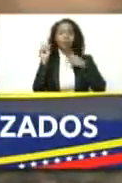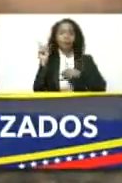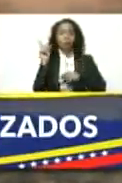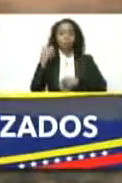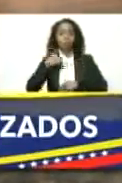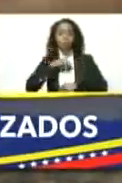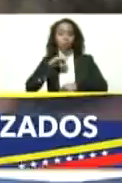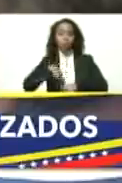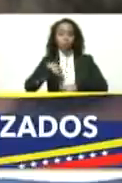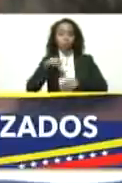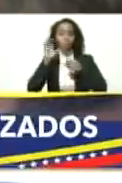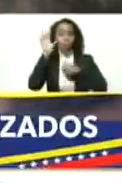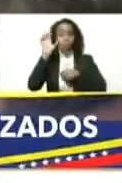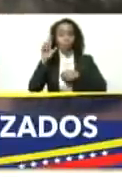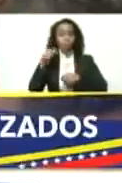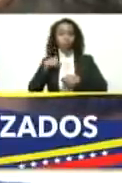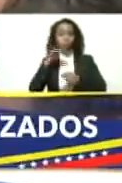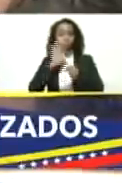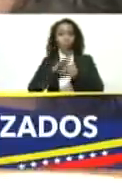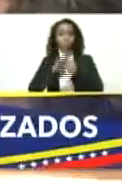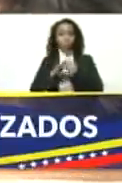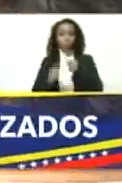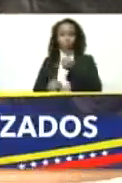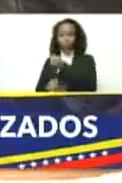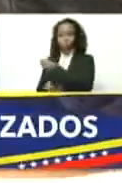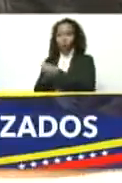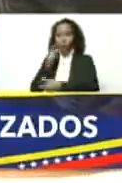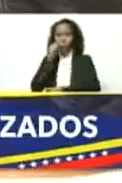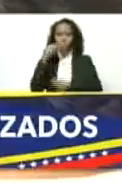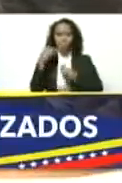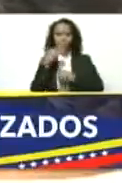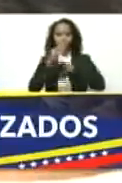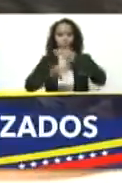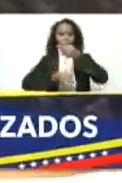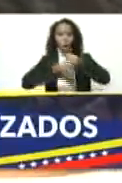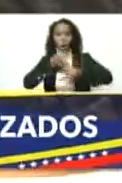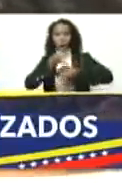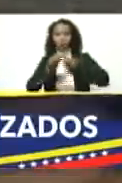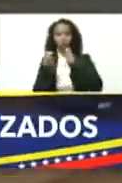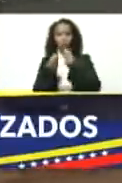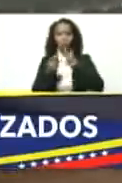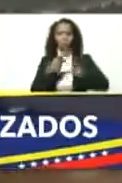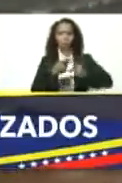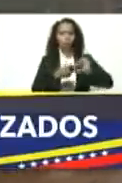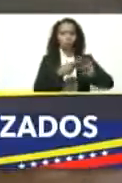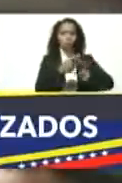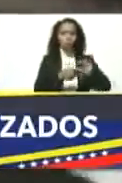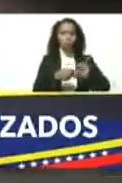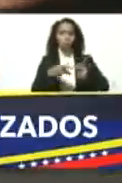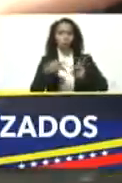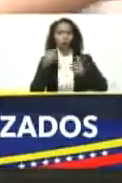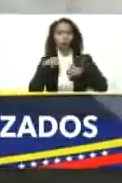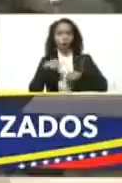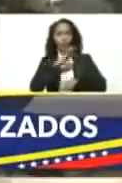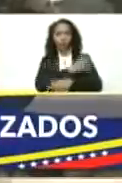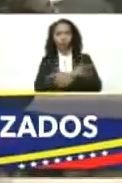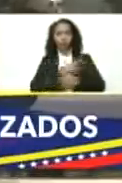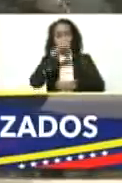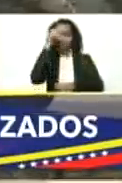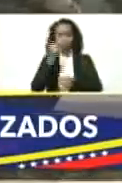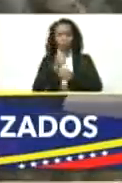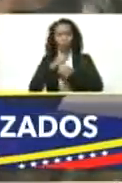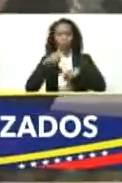país. Le voy a dar la palabra, presidente, a José Galea, para que le explique cómo es el proceso productivo y la fuerza laboral de esta